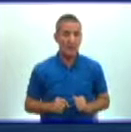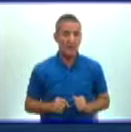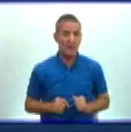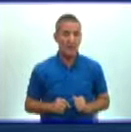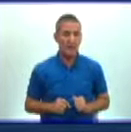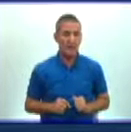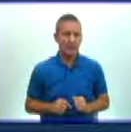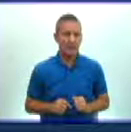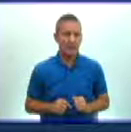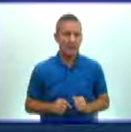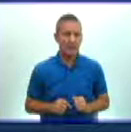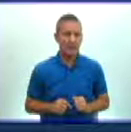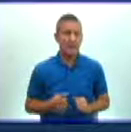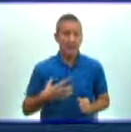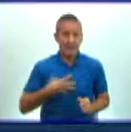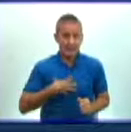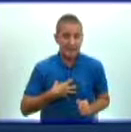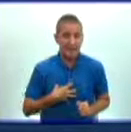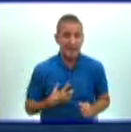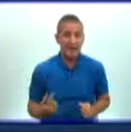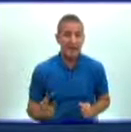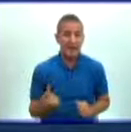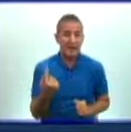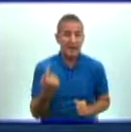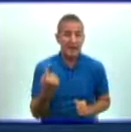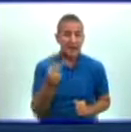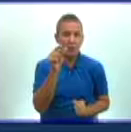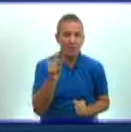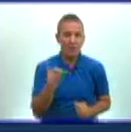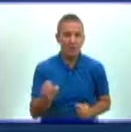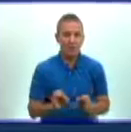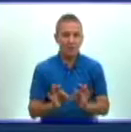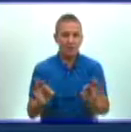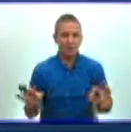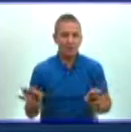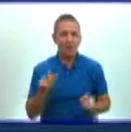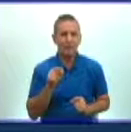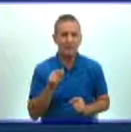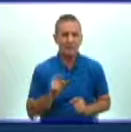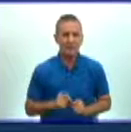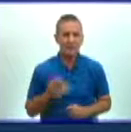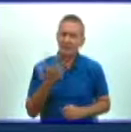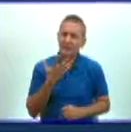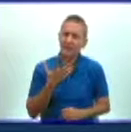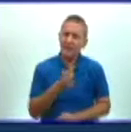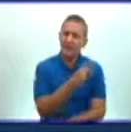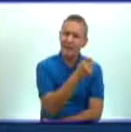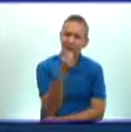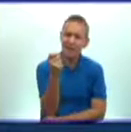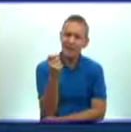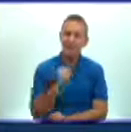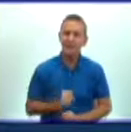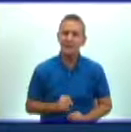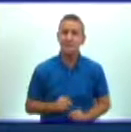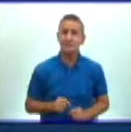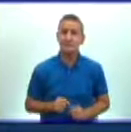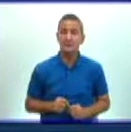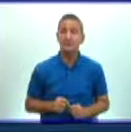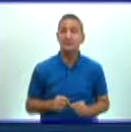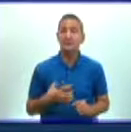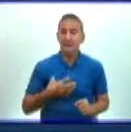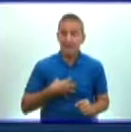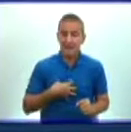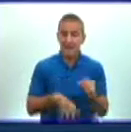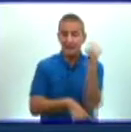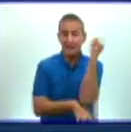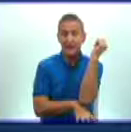¿Quién es ese ser tan especial? El maestro, capaz de dejar raíces en sus